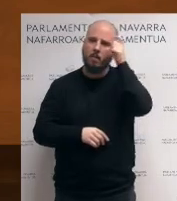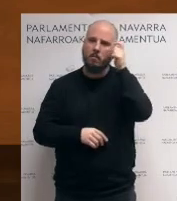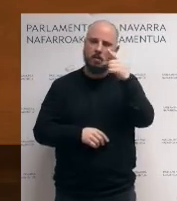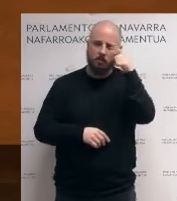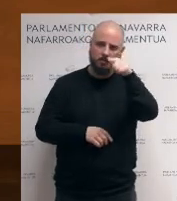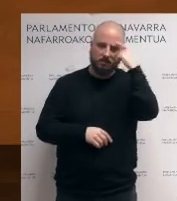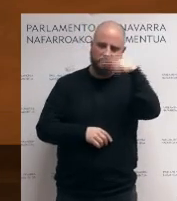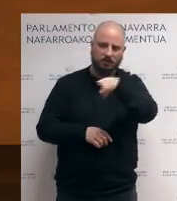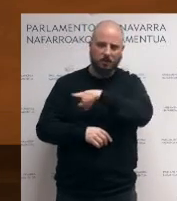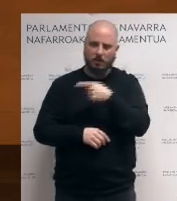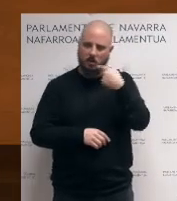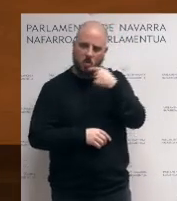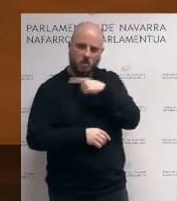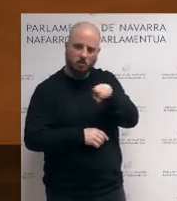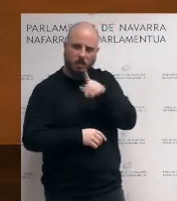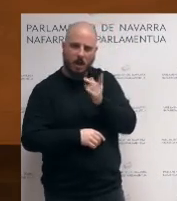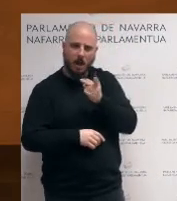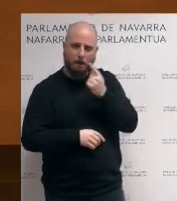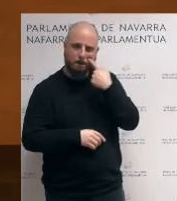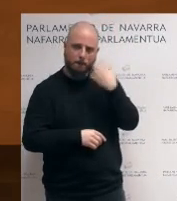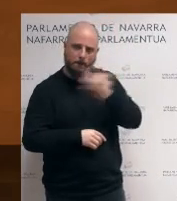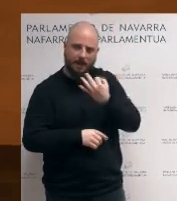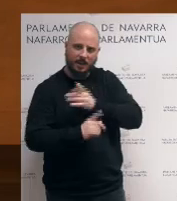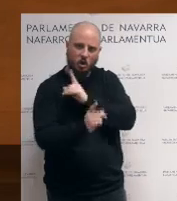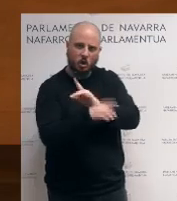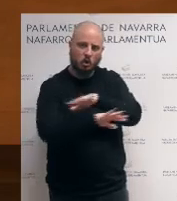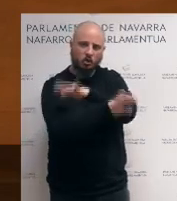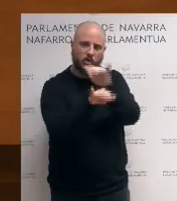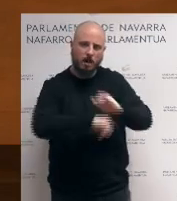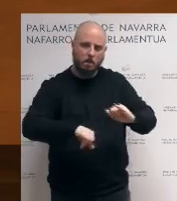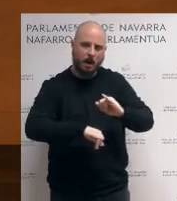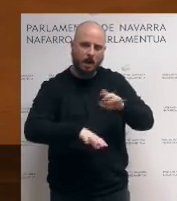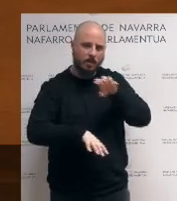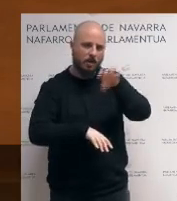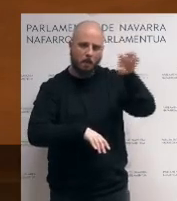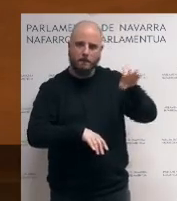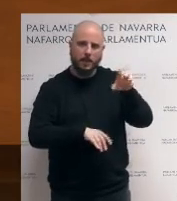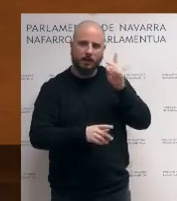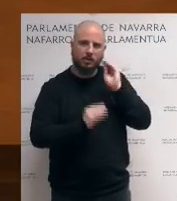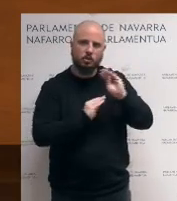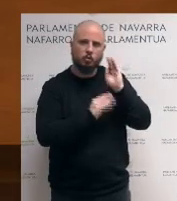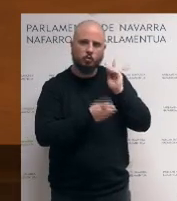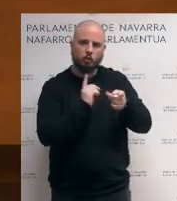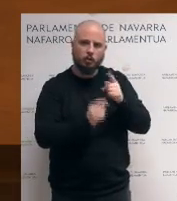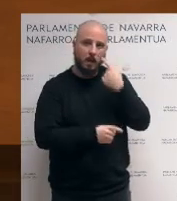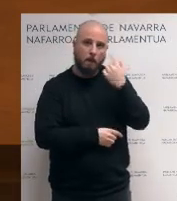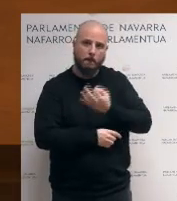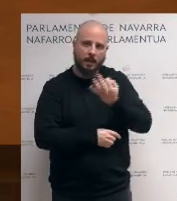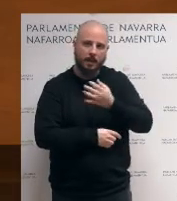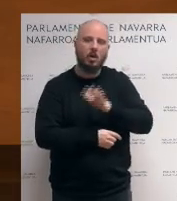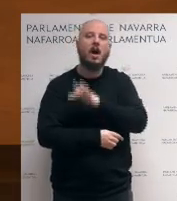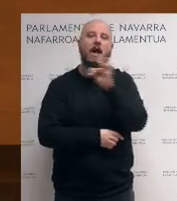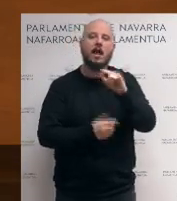amenaza precisamente para eso, para la paz, para la soberanía de los pueblos y además para nuestro sistema